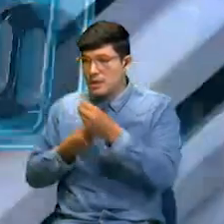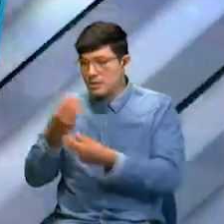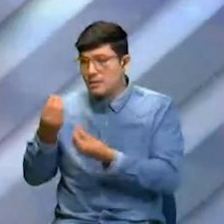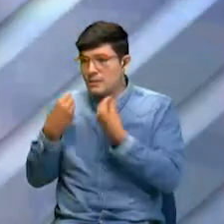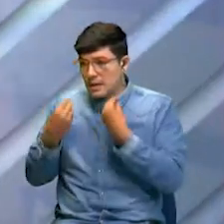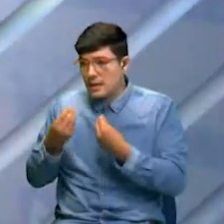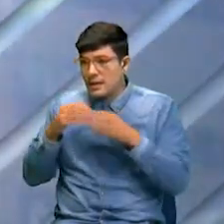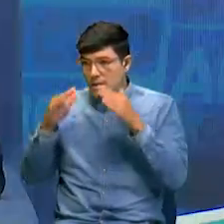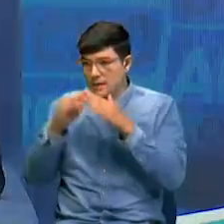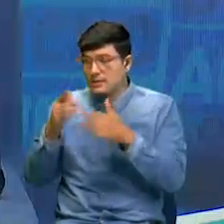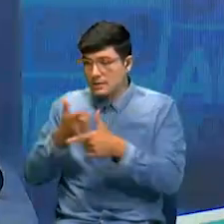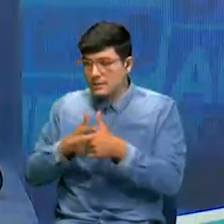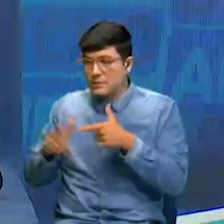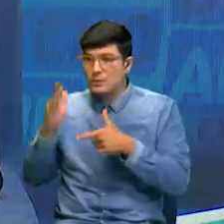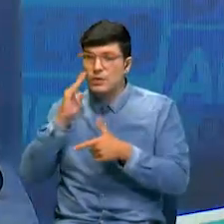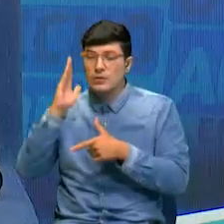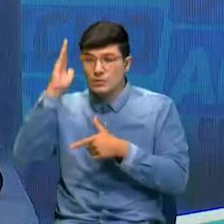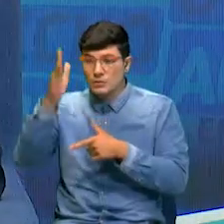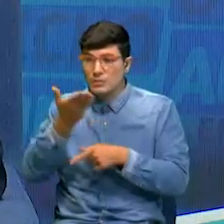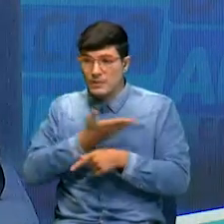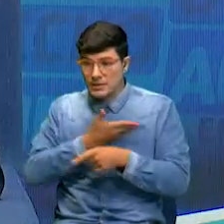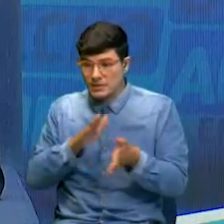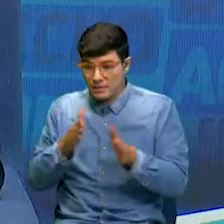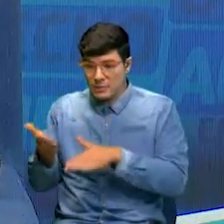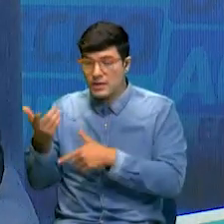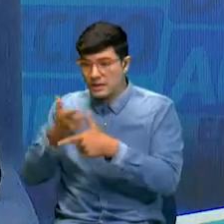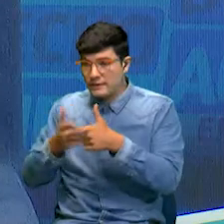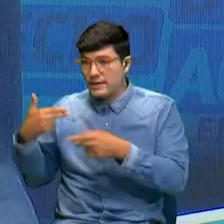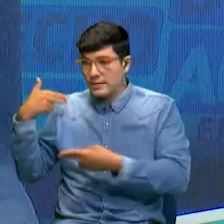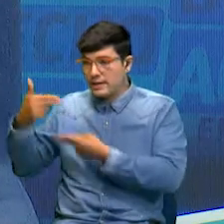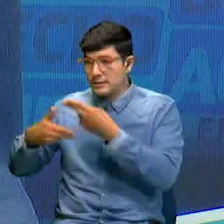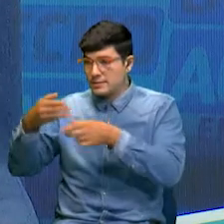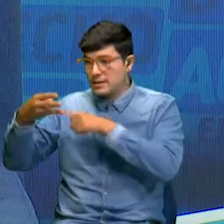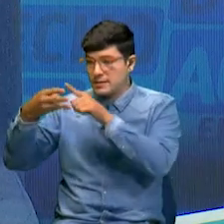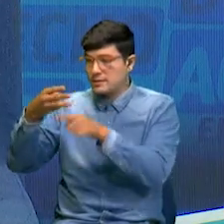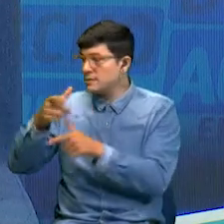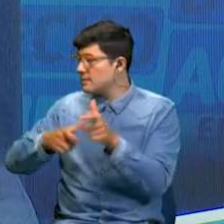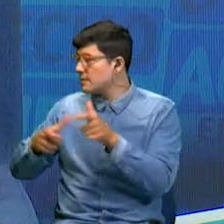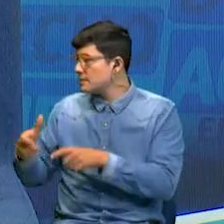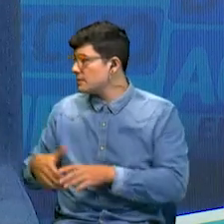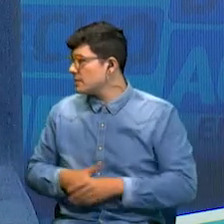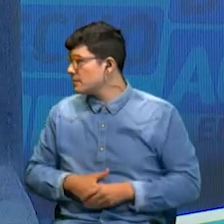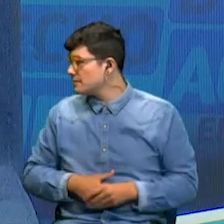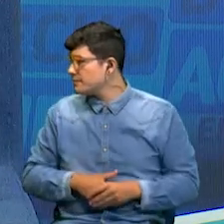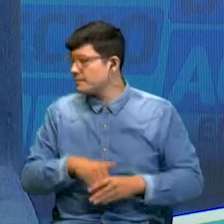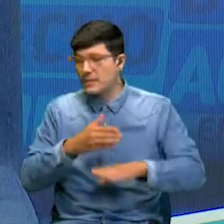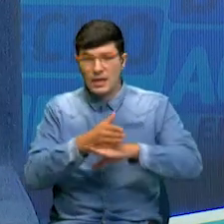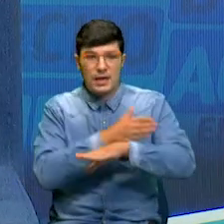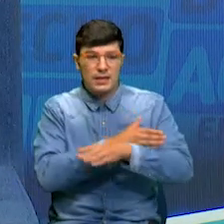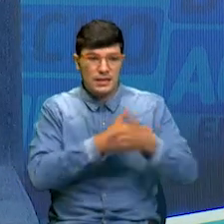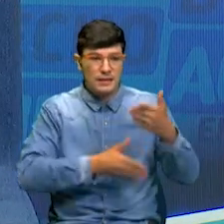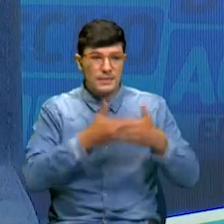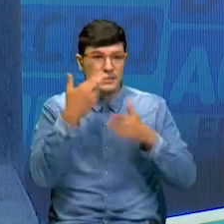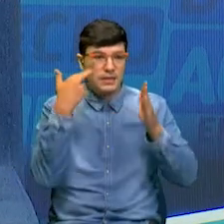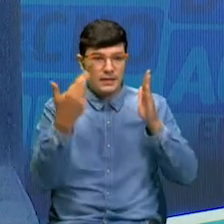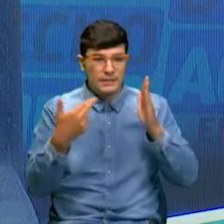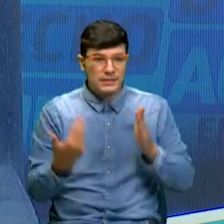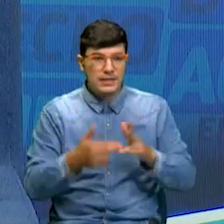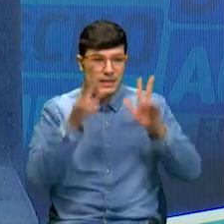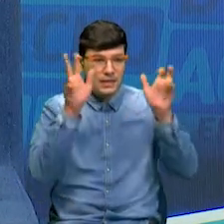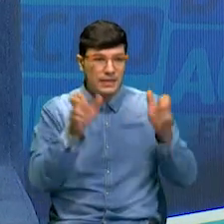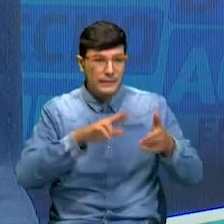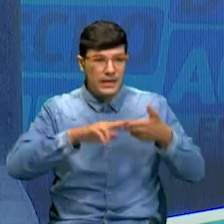tres. Bueno, antes de entrar a mirar el tema relacionado con los